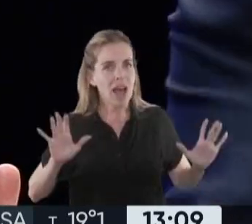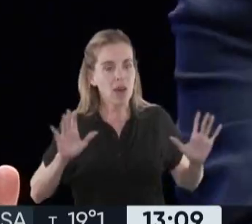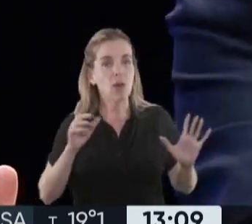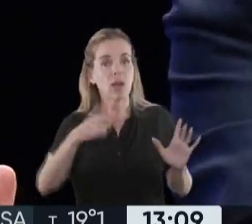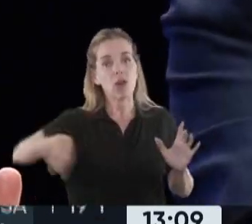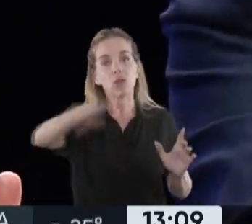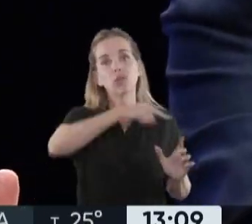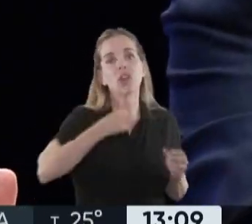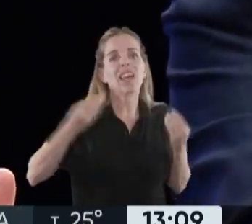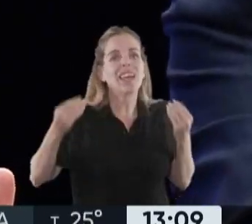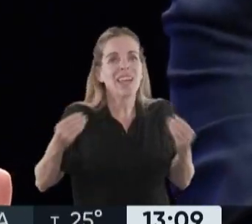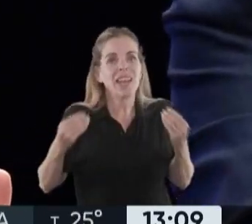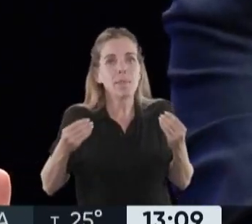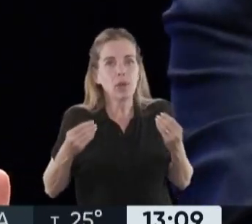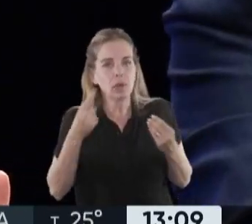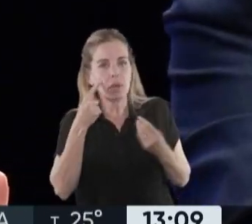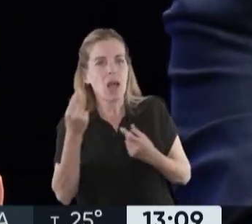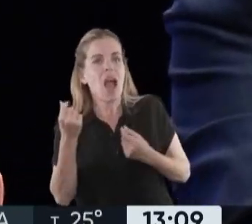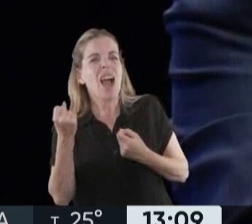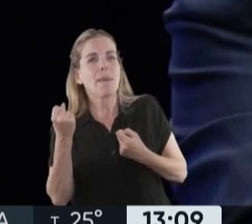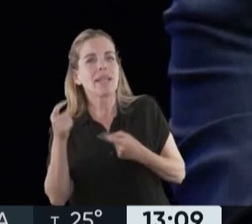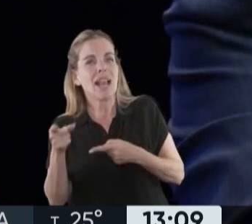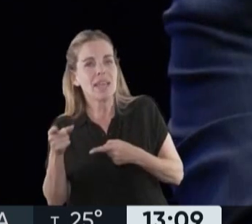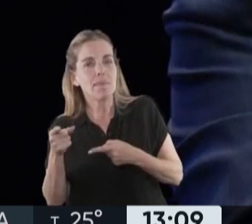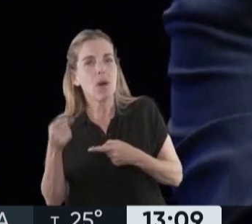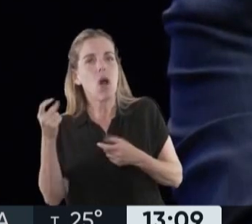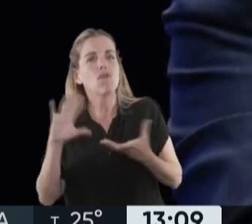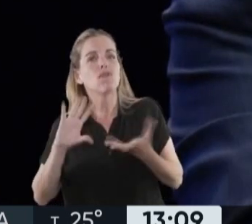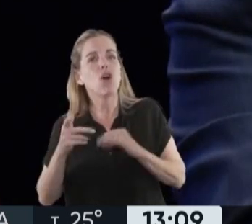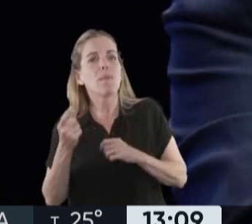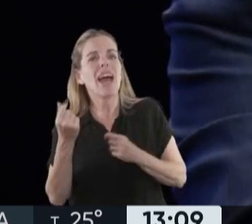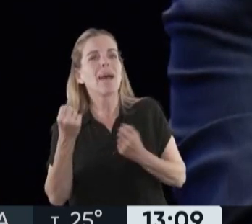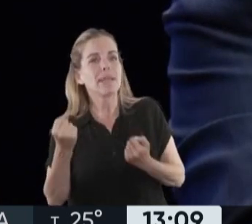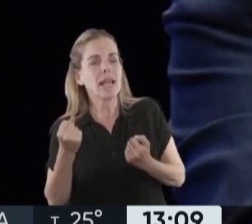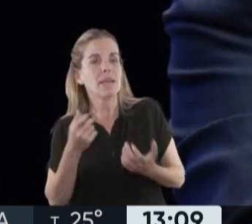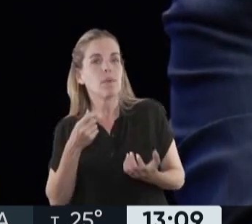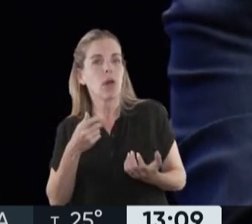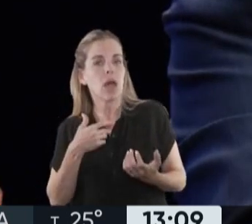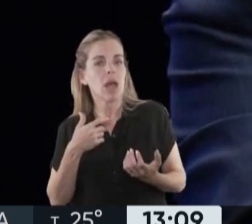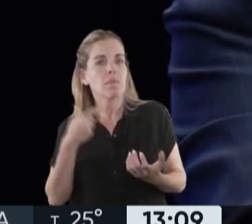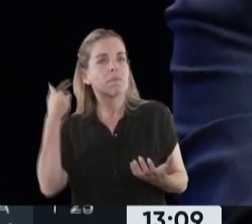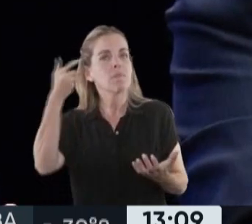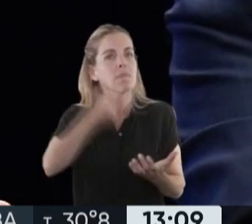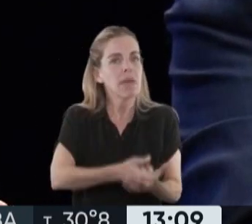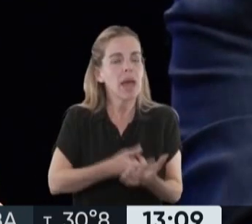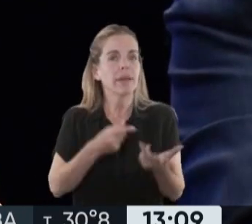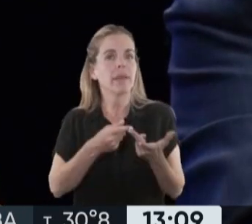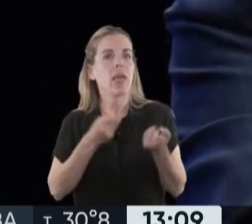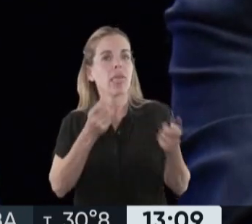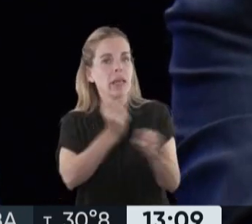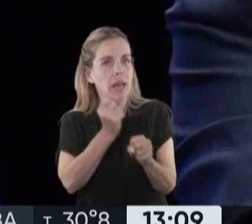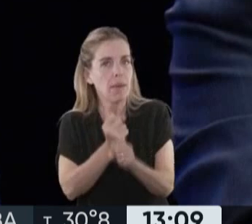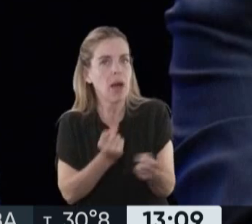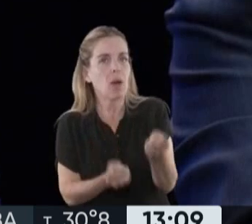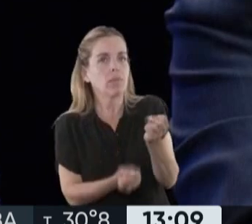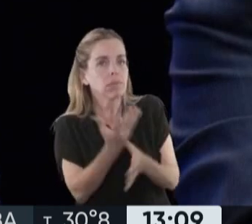queremos es ese capitalismo que invierte, arriesga, da trabajo, produce,